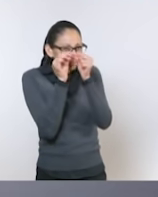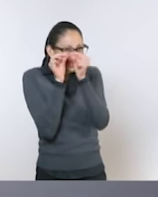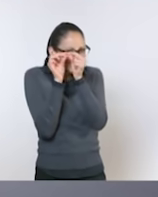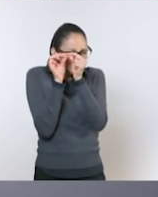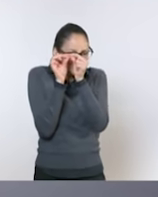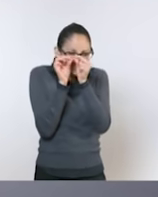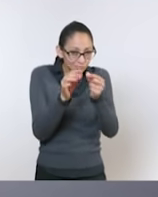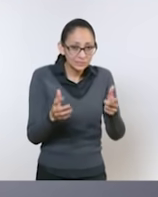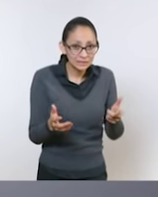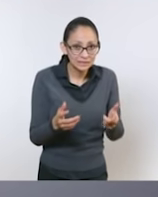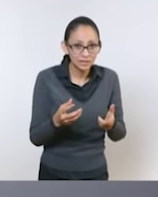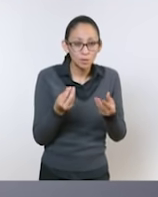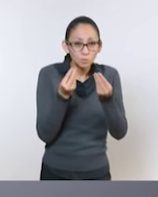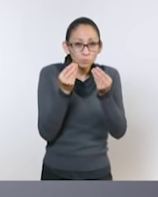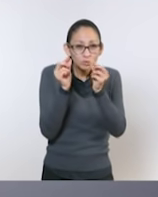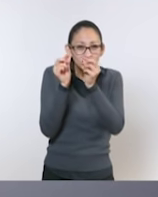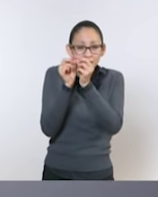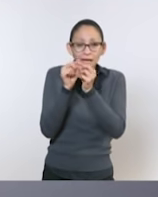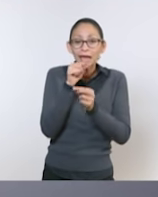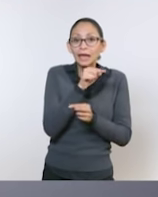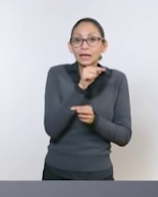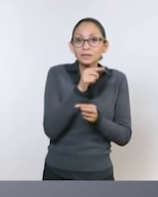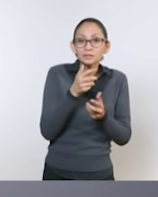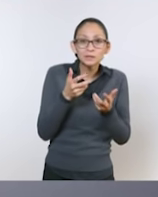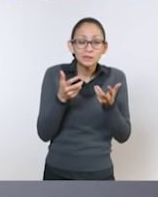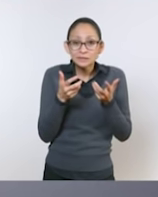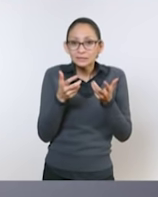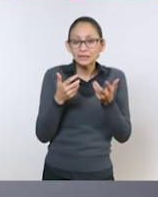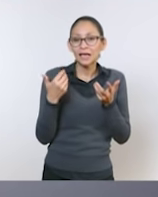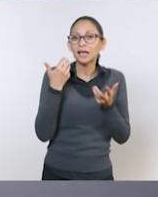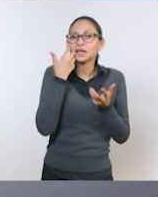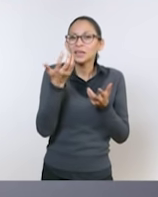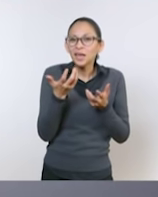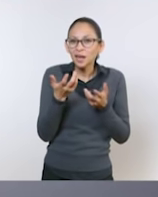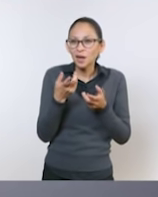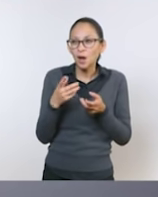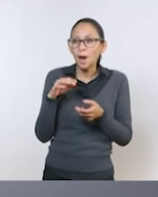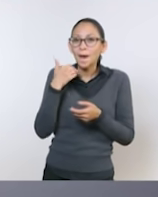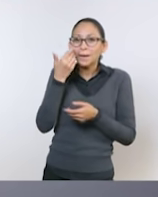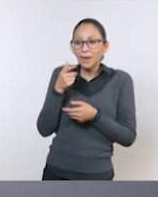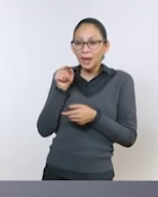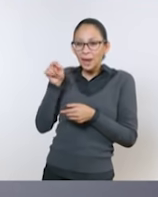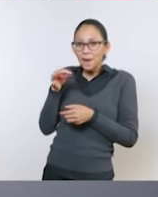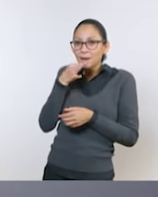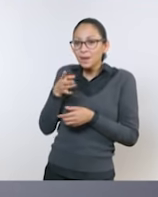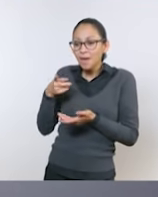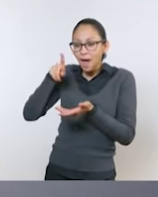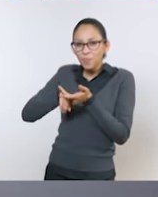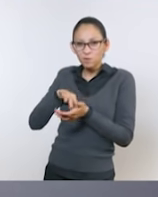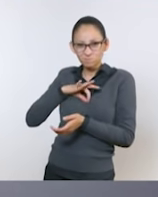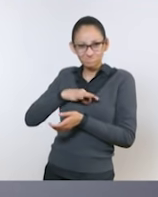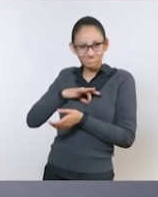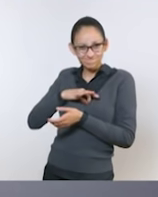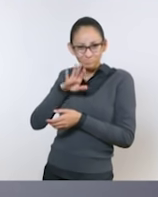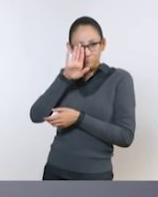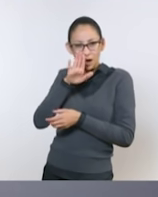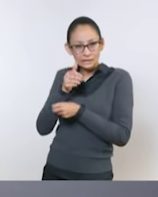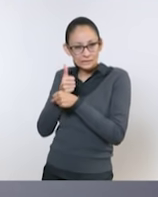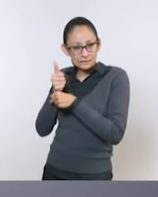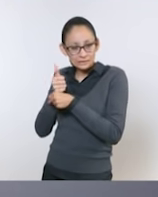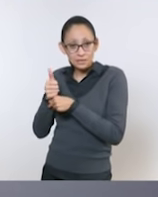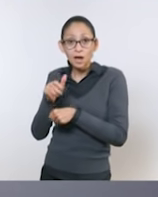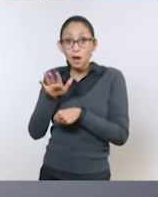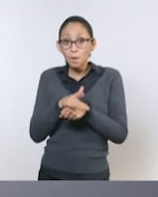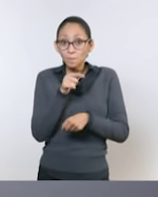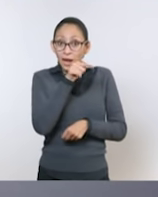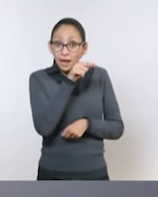estaban tan así que decían, pues vamos a maltratar o infectar a esta niña,